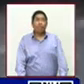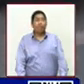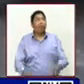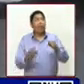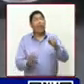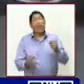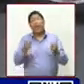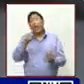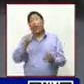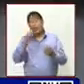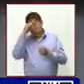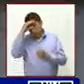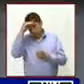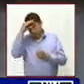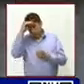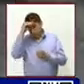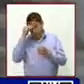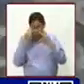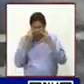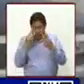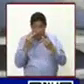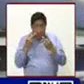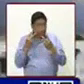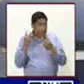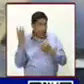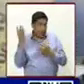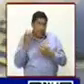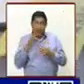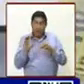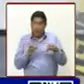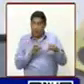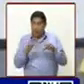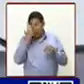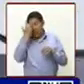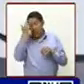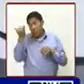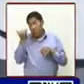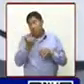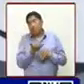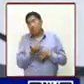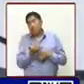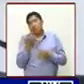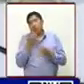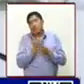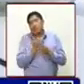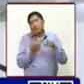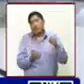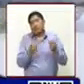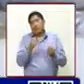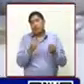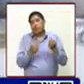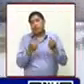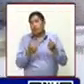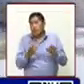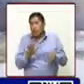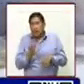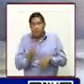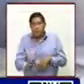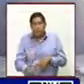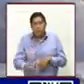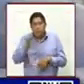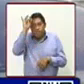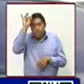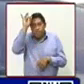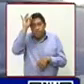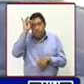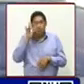El auto del enmascarado es lo que usted está observando en estas imágenes, porque, bueno, el dueño de este vehículo fue ya encontrado. Él